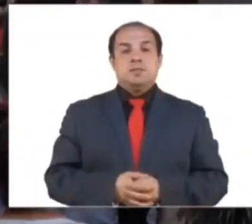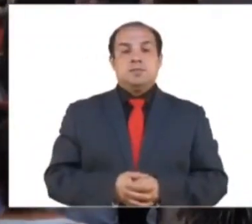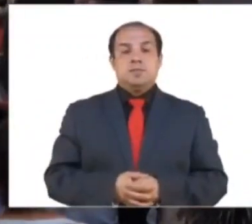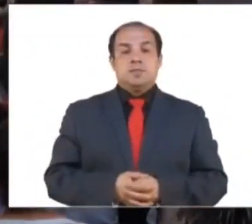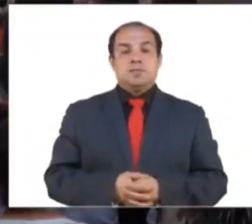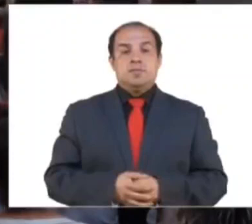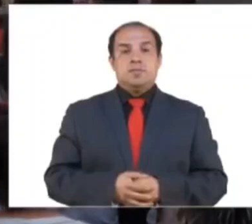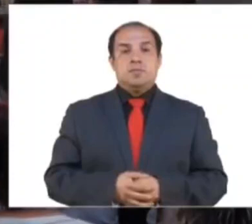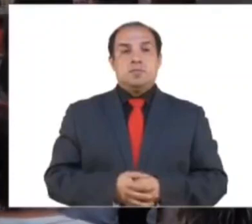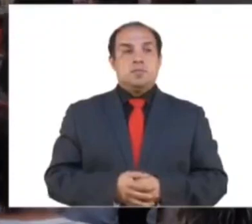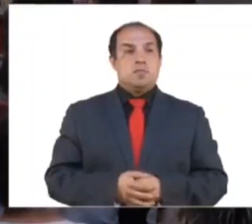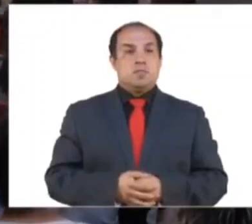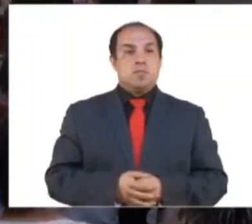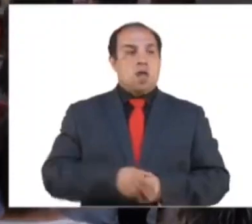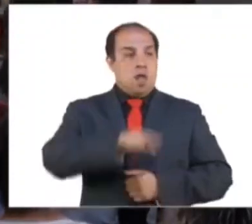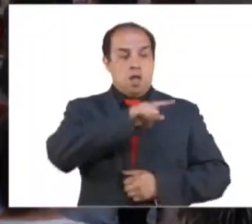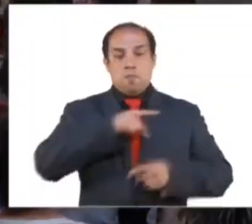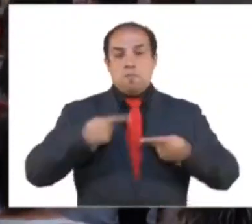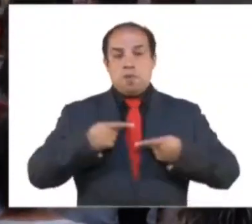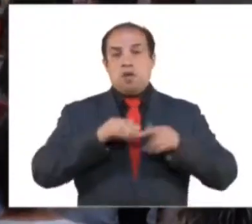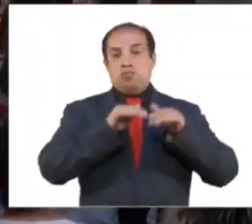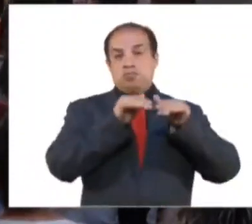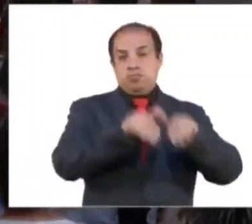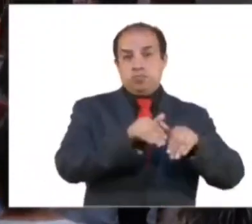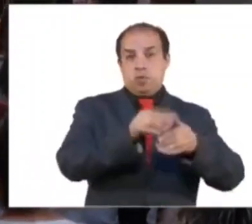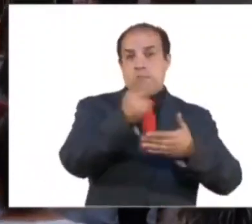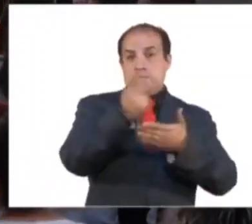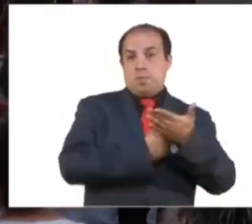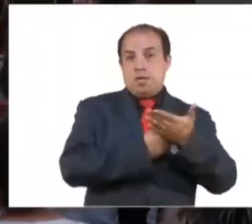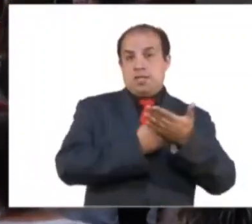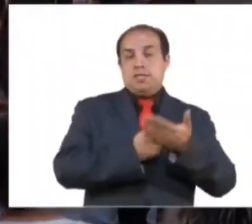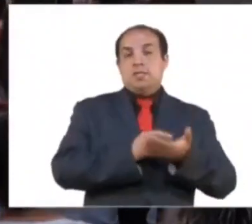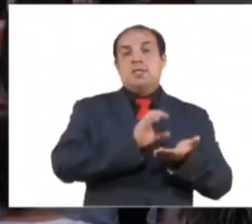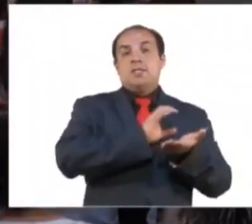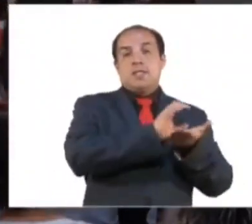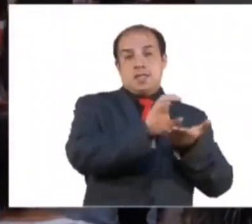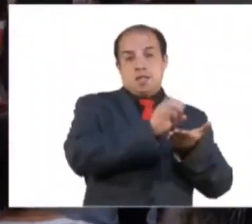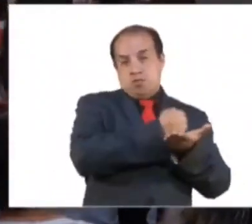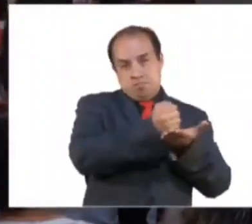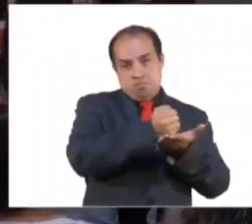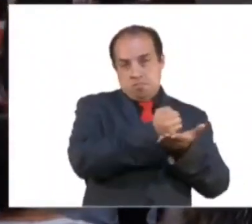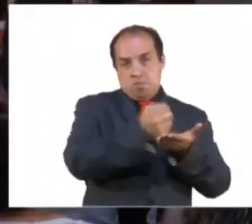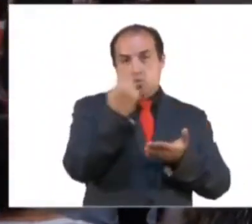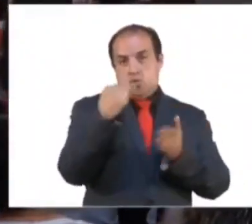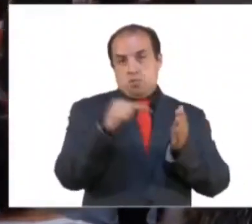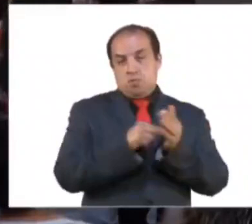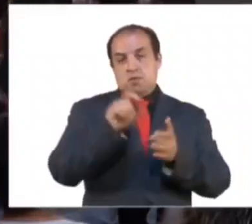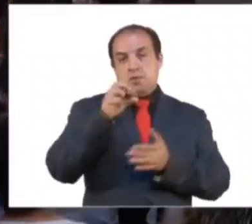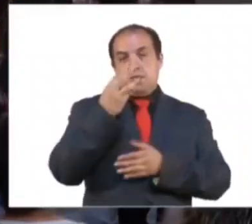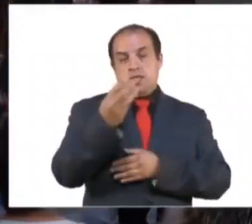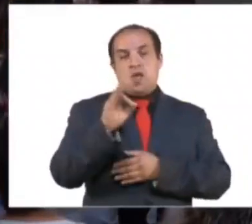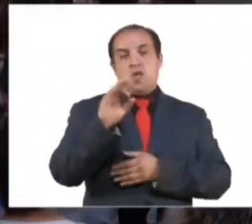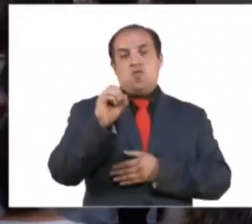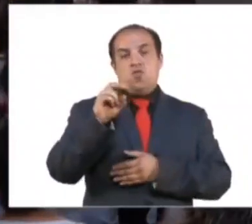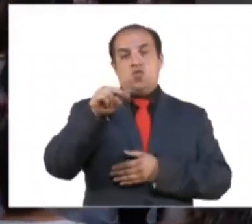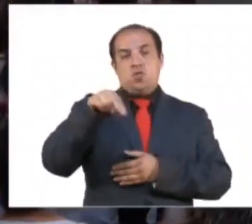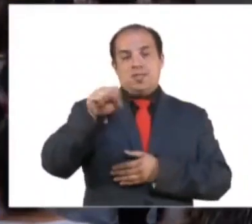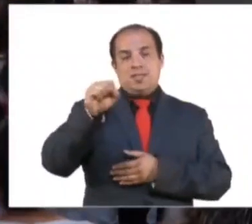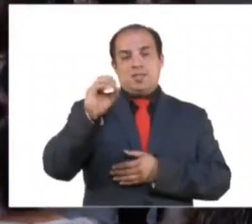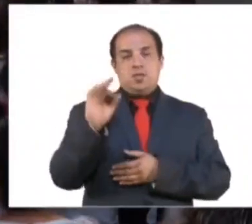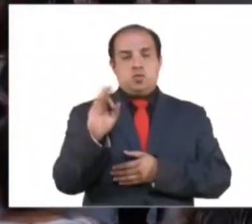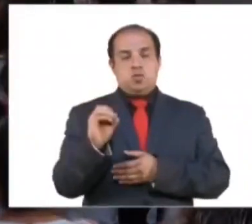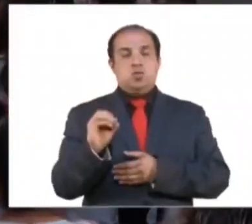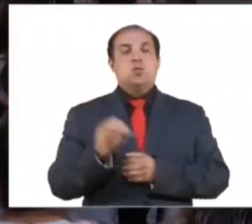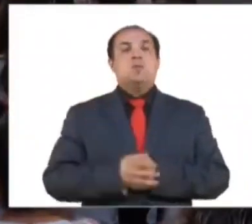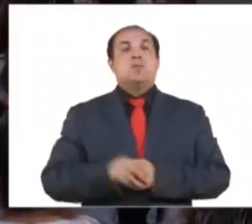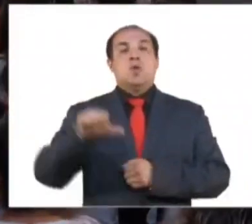la entrega a los beneficiarios del programa de créditos Fondeso 2023. Es por eso, con el aplauso de todas y todos ustedes, en